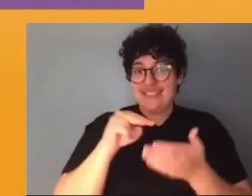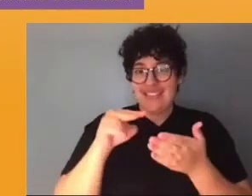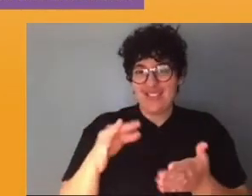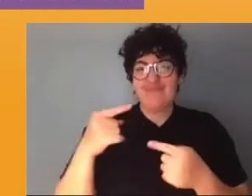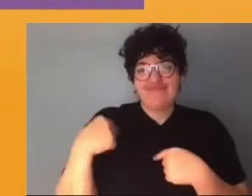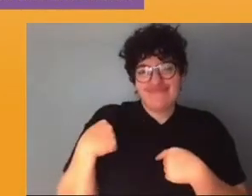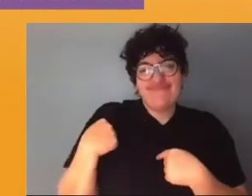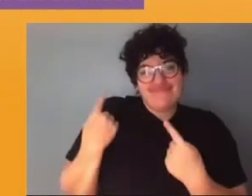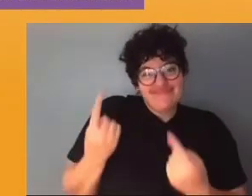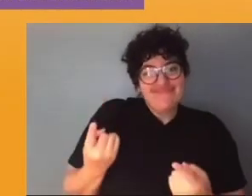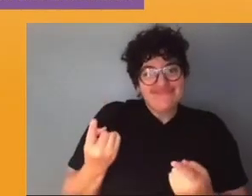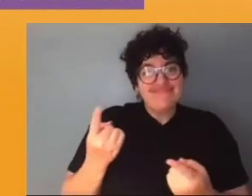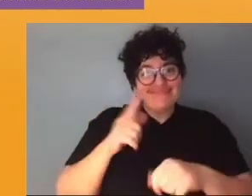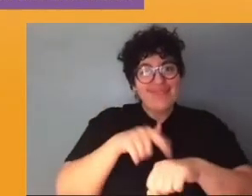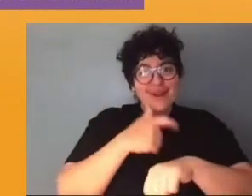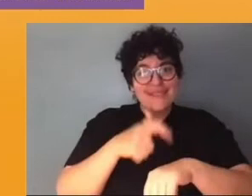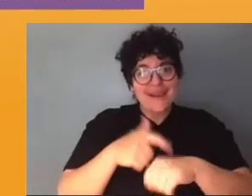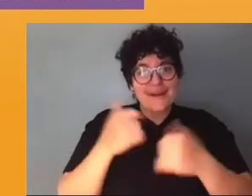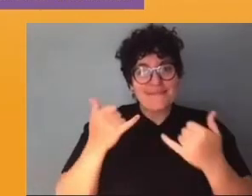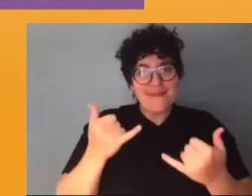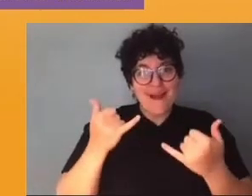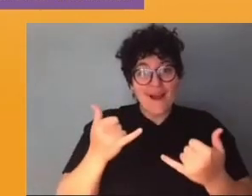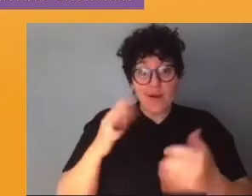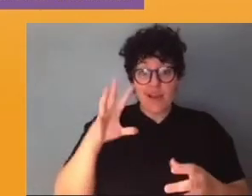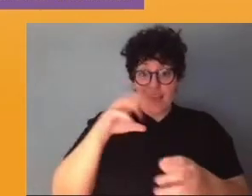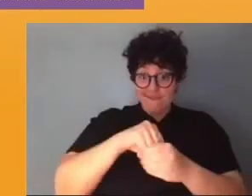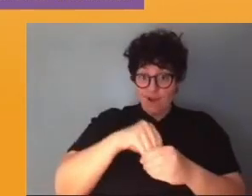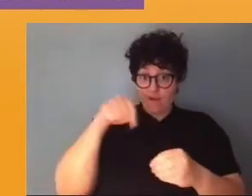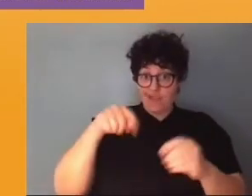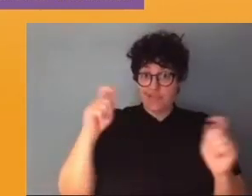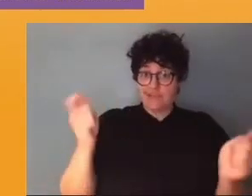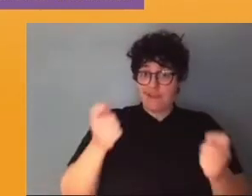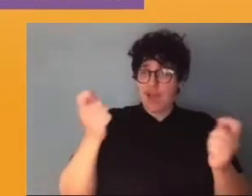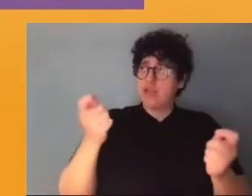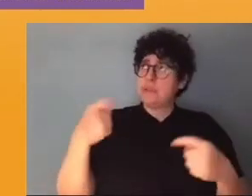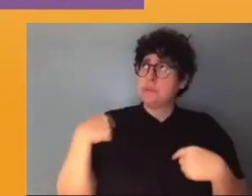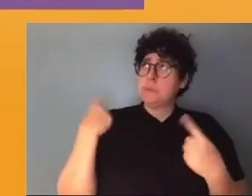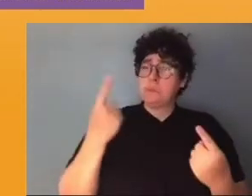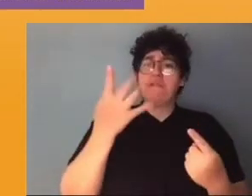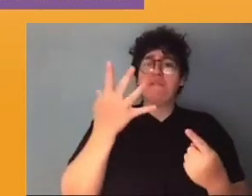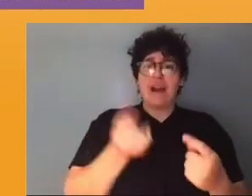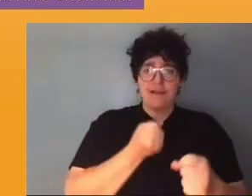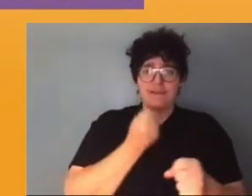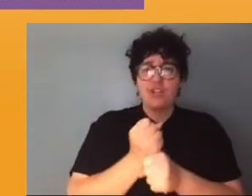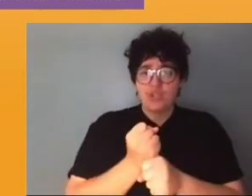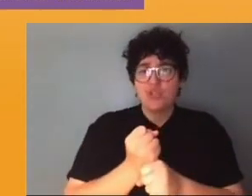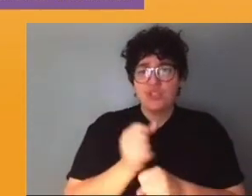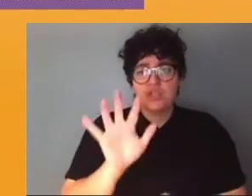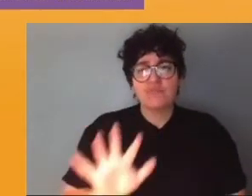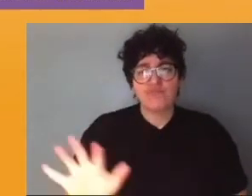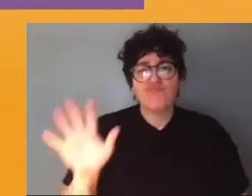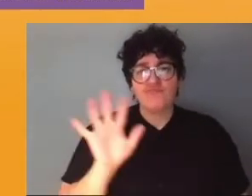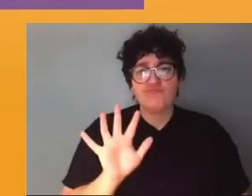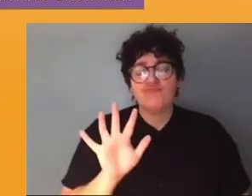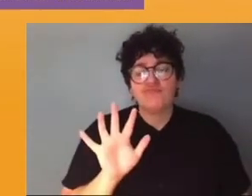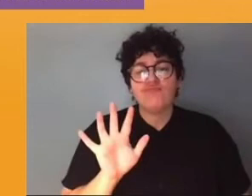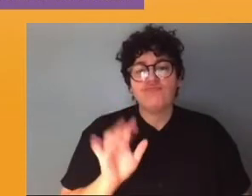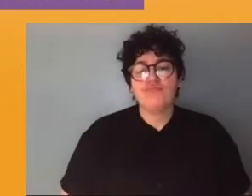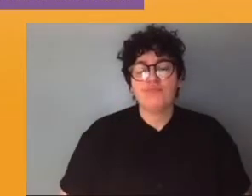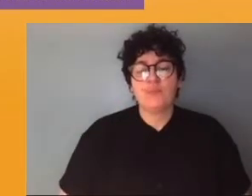he formado parte de Conócete Tucson, diría yo, por los últimos 5 años.